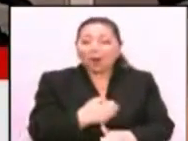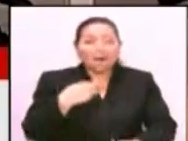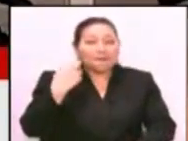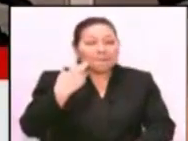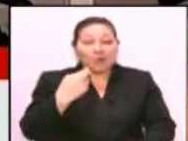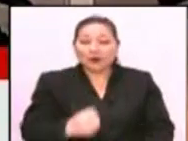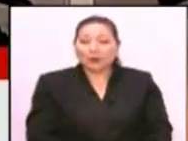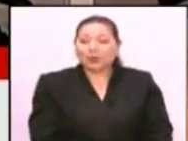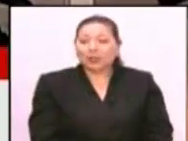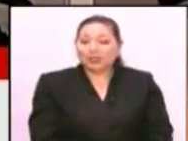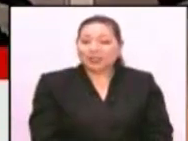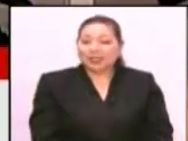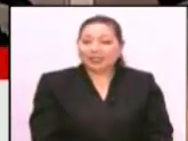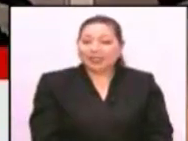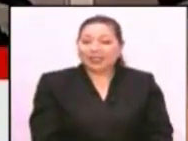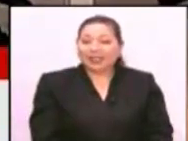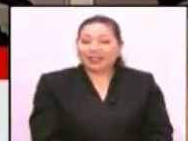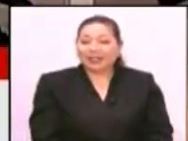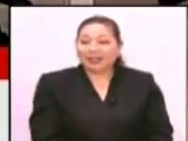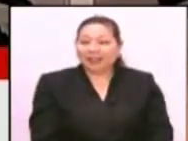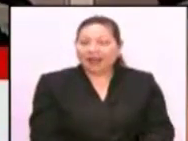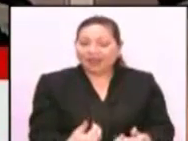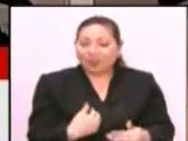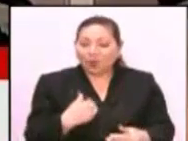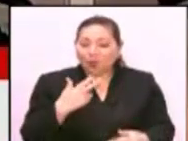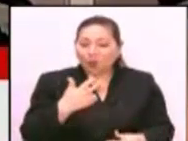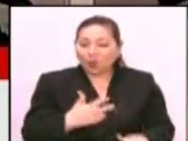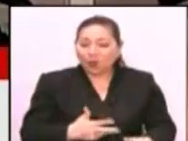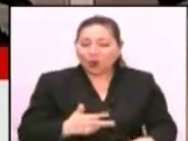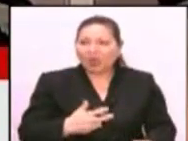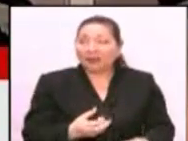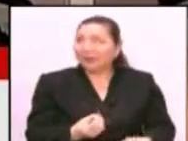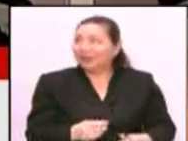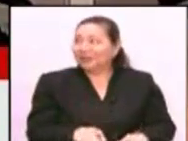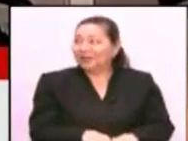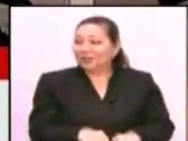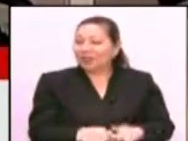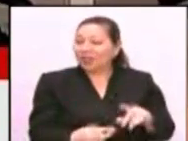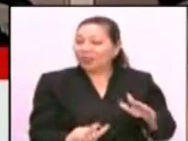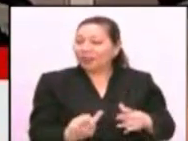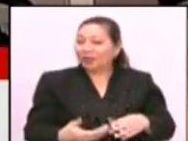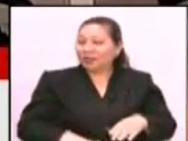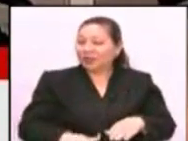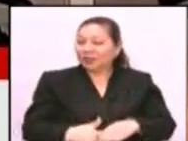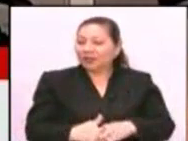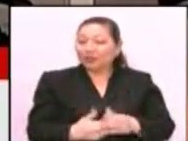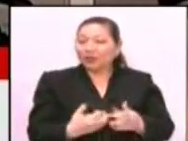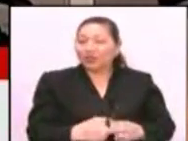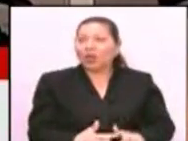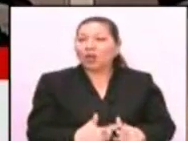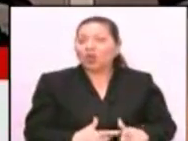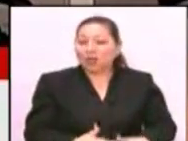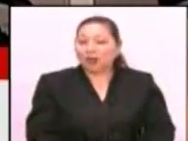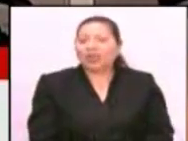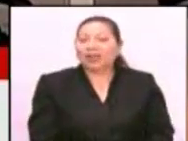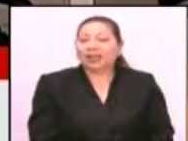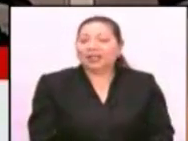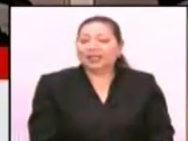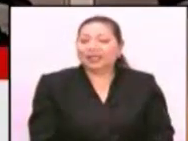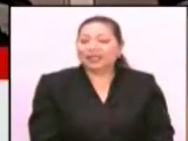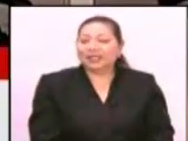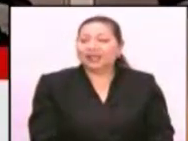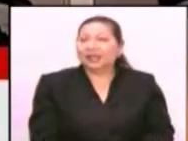Puno, pasemos. Hemos tenido en Huancayo también con 12 convenios con empresarios locales el 17 de agosto, con